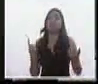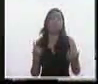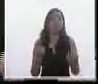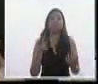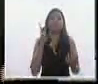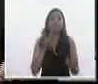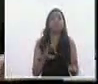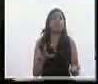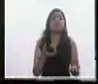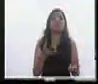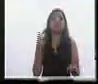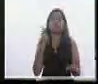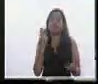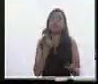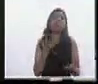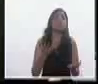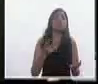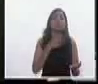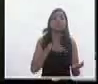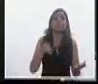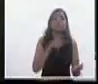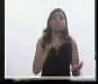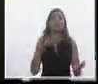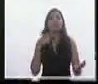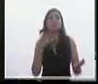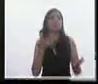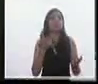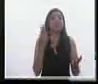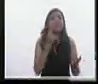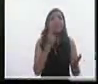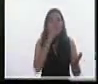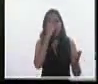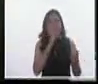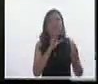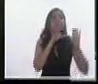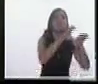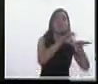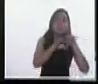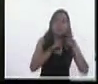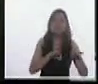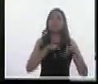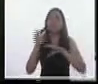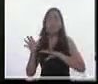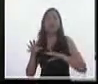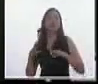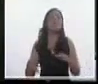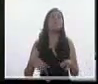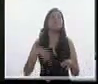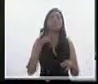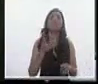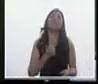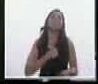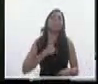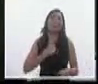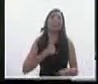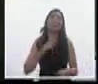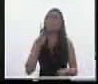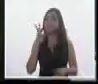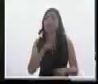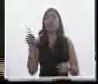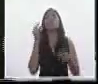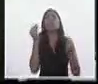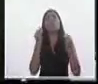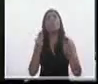en al tanto del asistencialismo que puedan dar algunas instancias Y de pronto es es lamentable ver que muchos